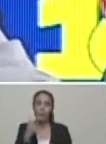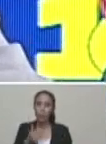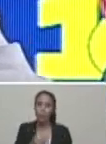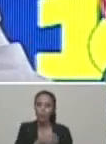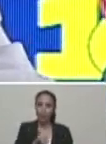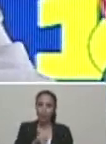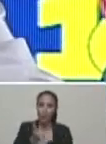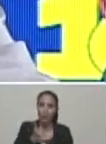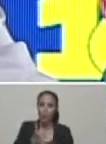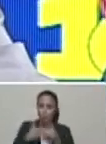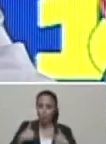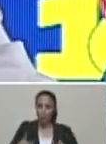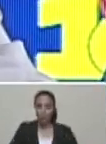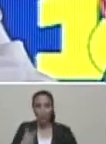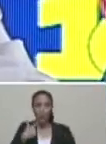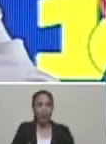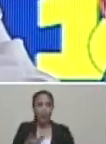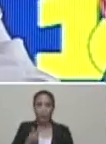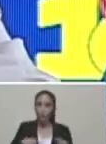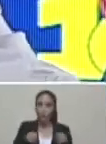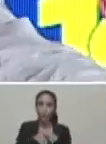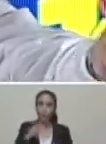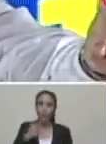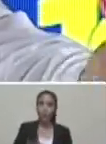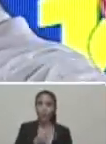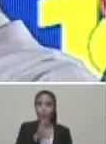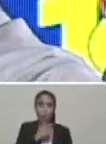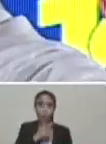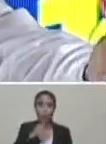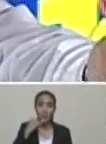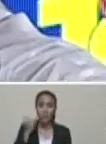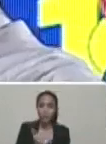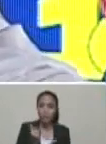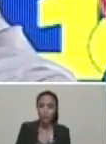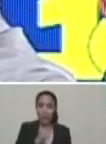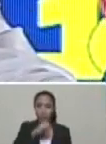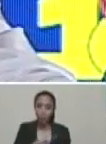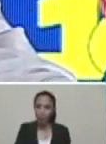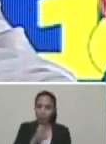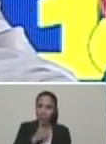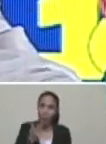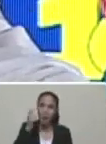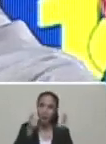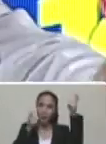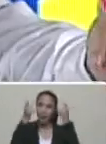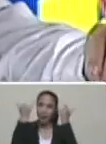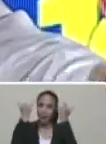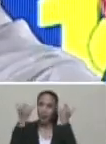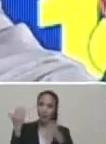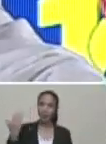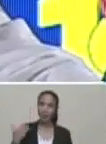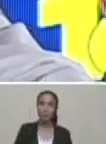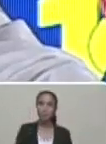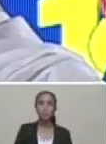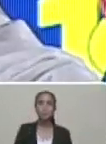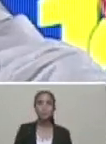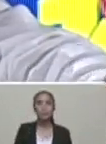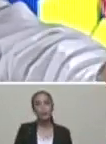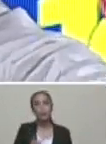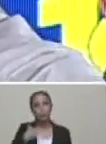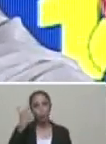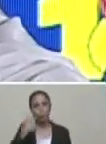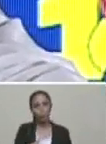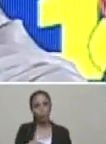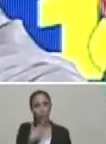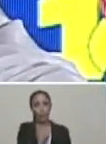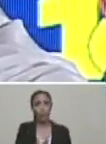del mundo. Y es así. Somos testigos y protagonistas de lo que podemos hacer dos